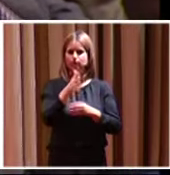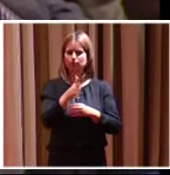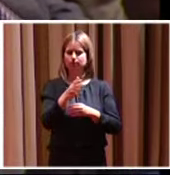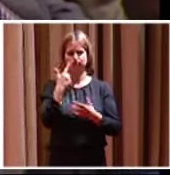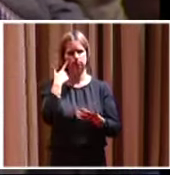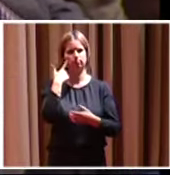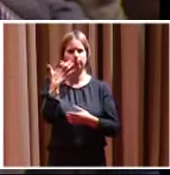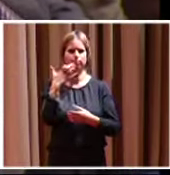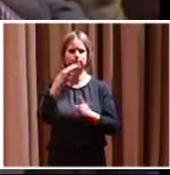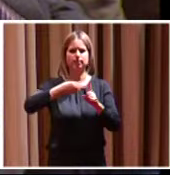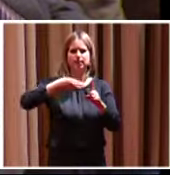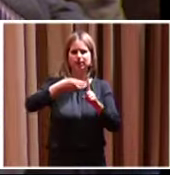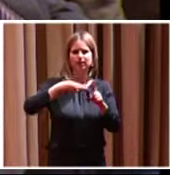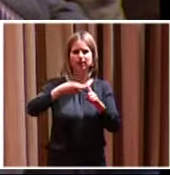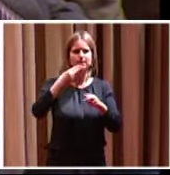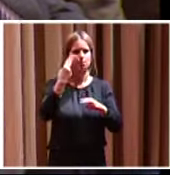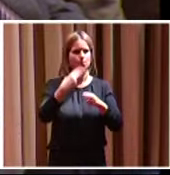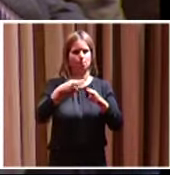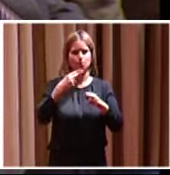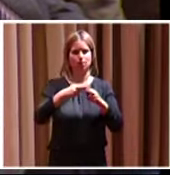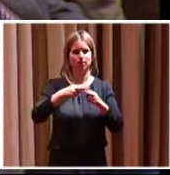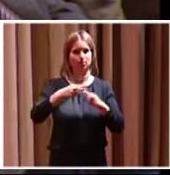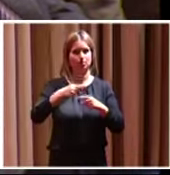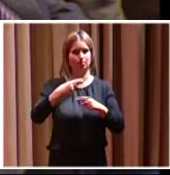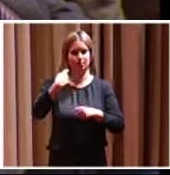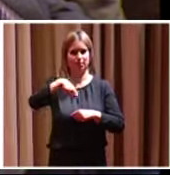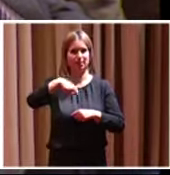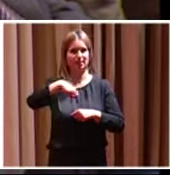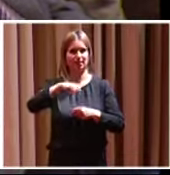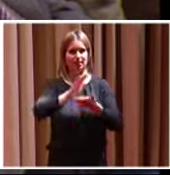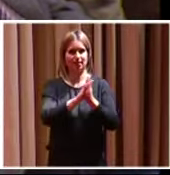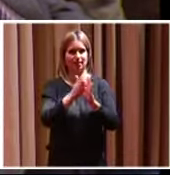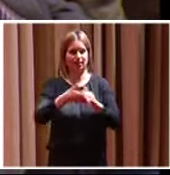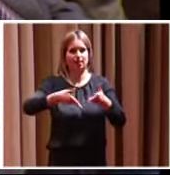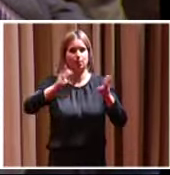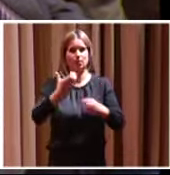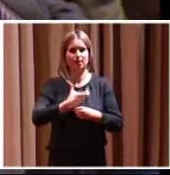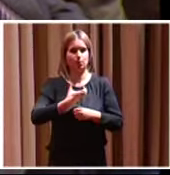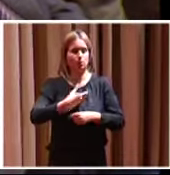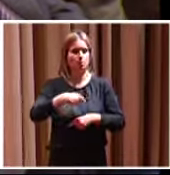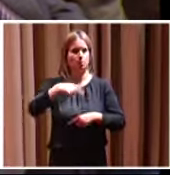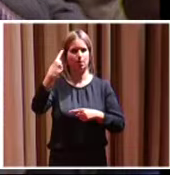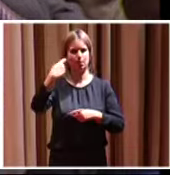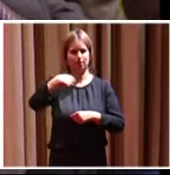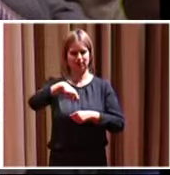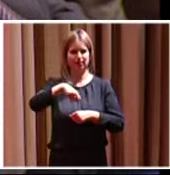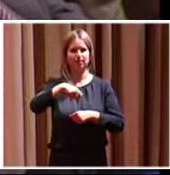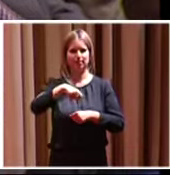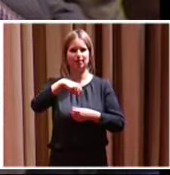un referente político que fue primer presidente democrático de la Diputación Provincial de